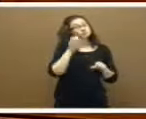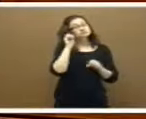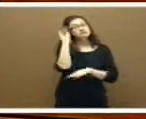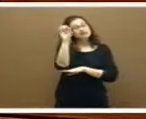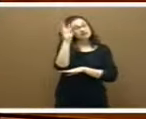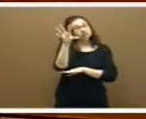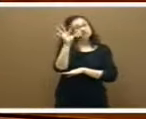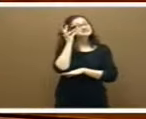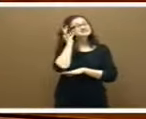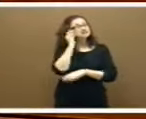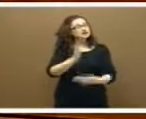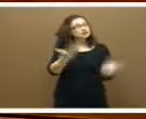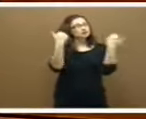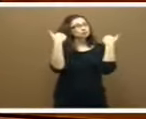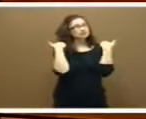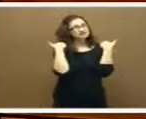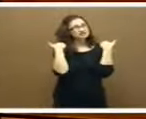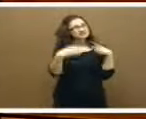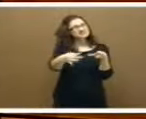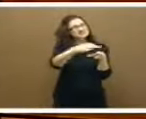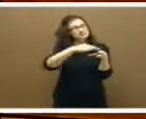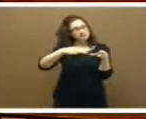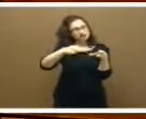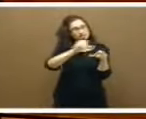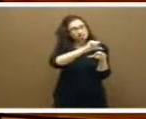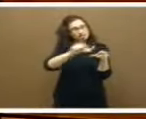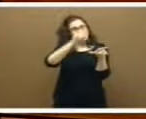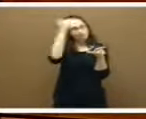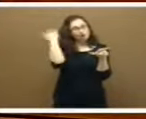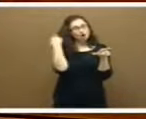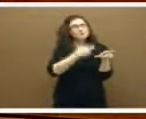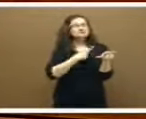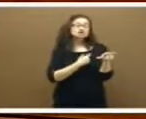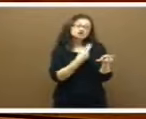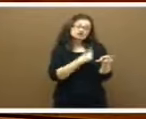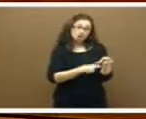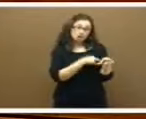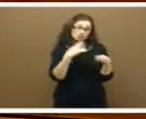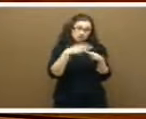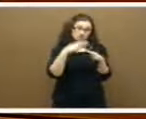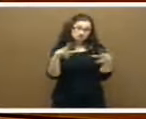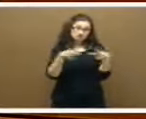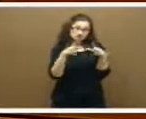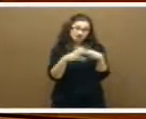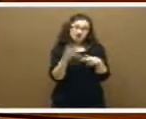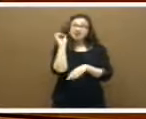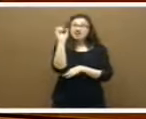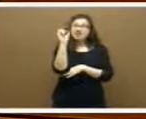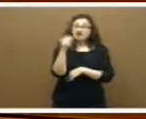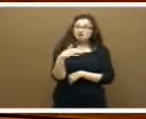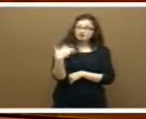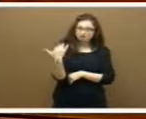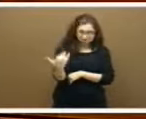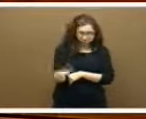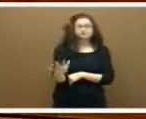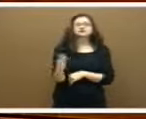señora responsable del departamento del SEPA en la semana pasada en la Comisión de Salud y Política Social. Todavía hoy, por